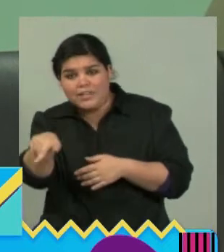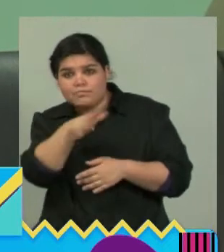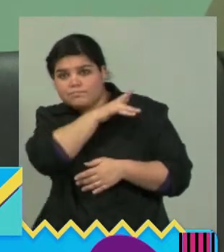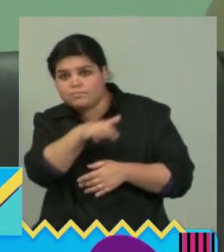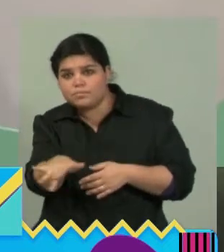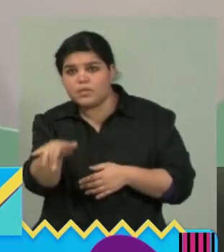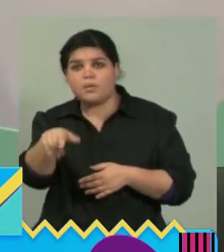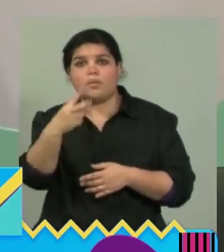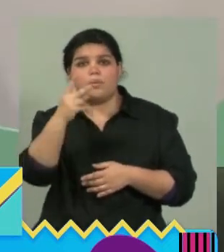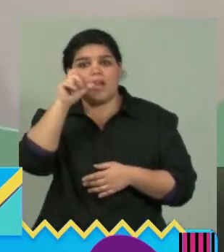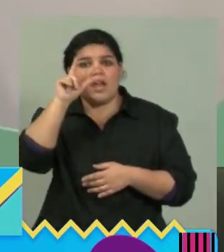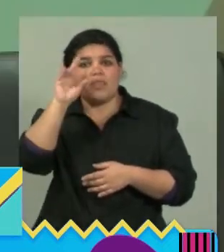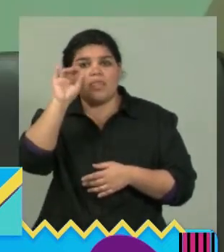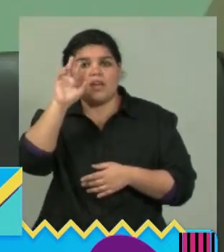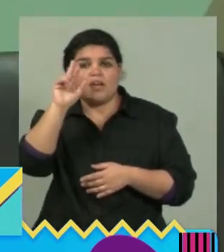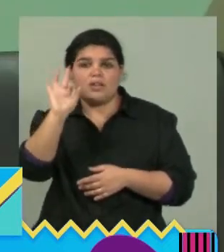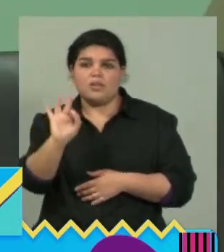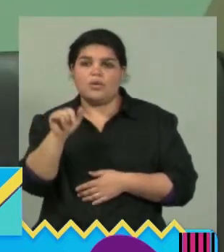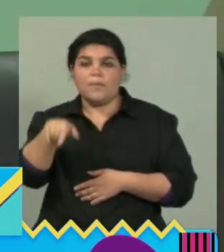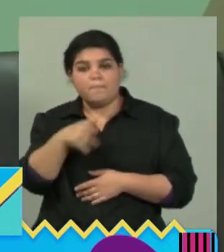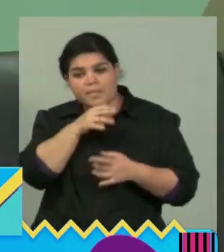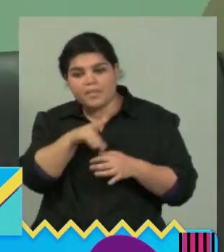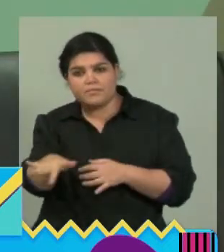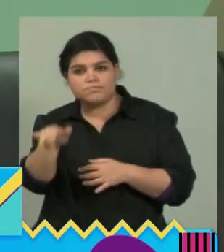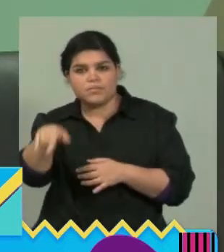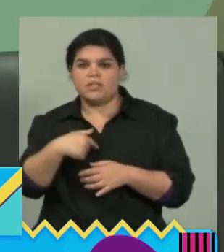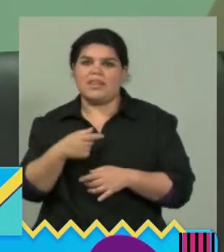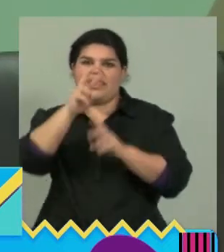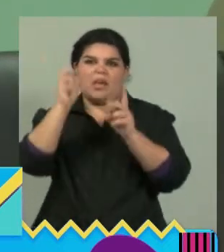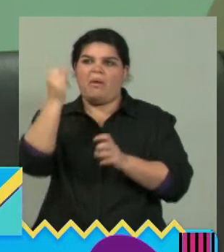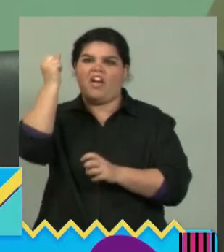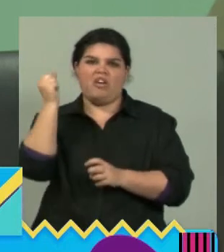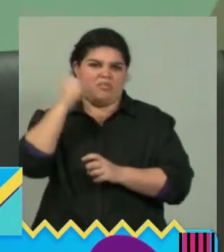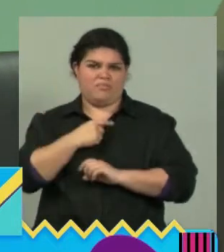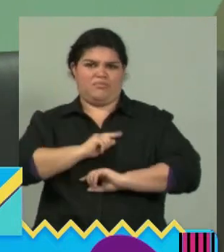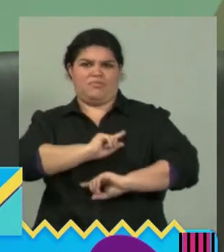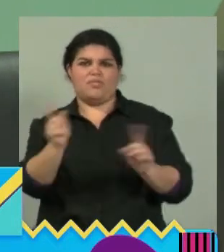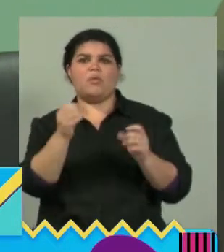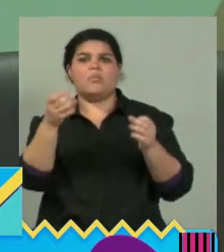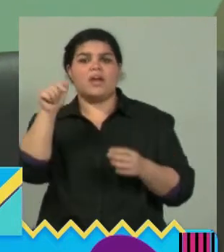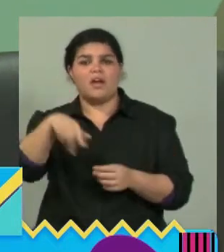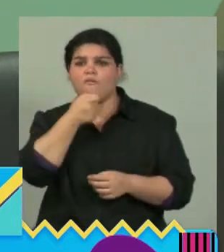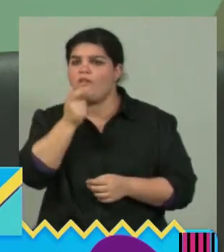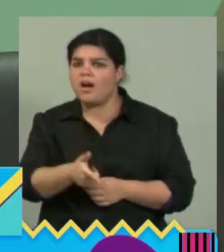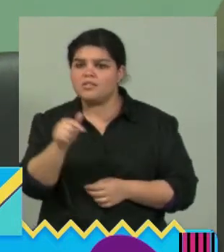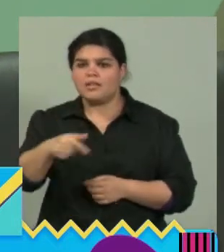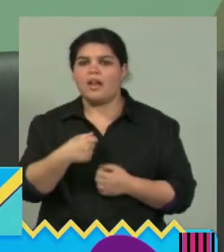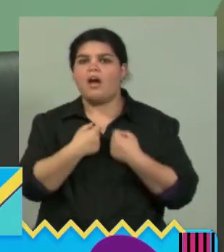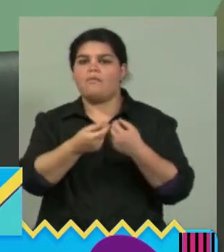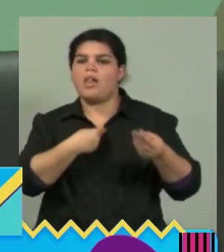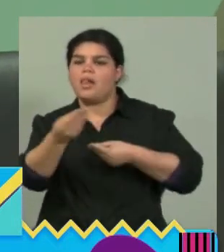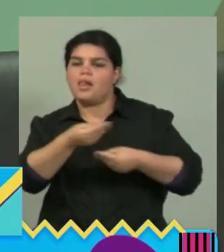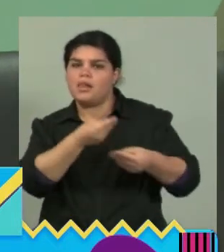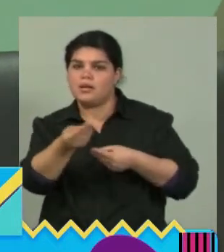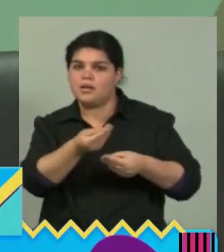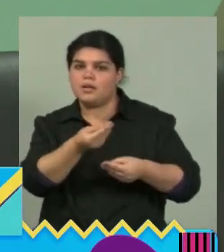mina Veladero, o sea, no me venga con criterios económicos. ¿Por qué? Porque es muy fácil acá hacer negocio cuando